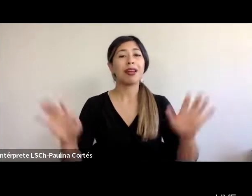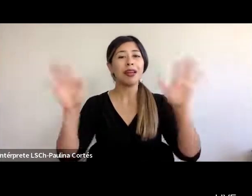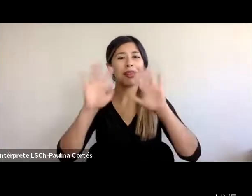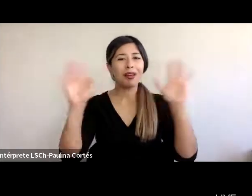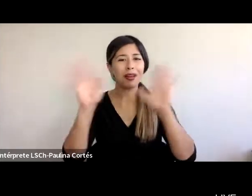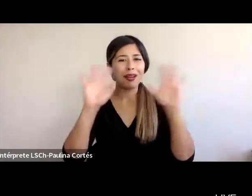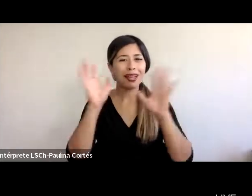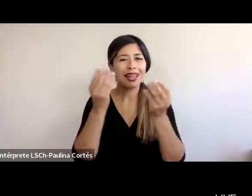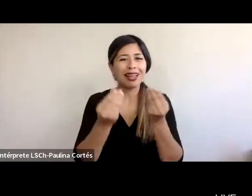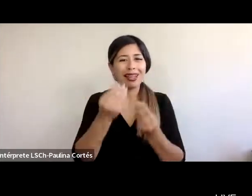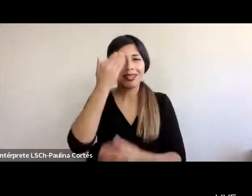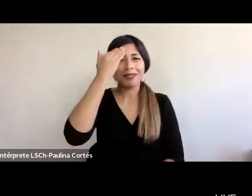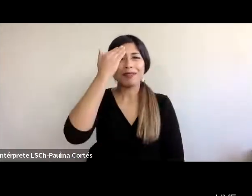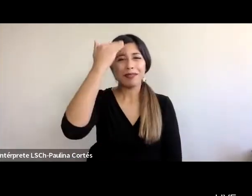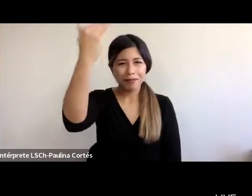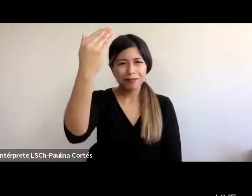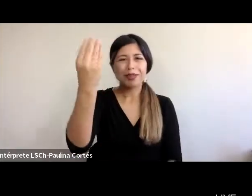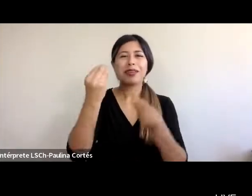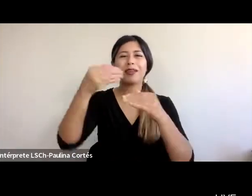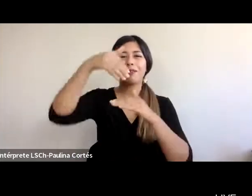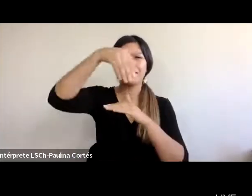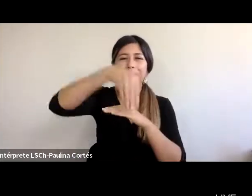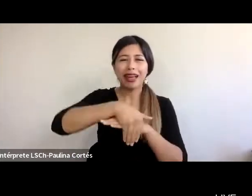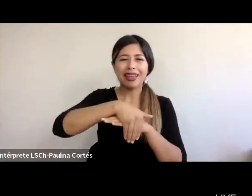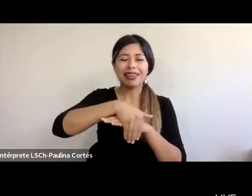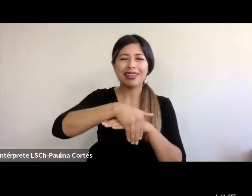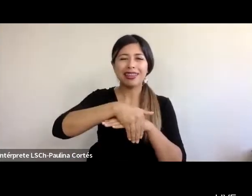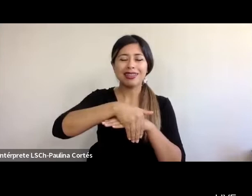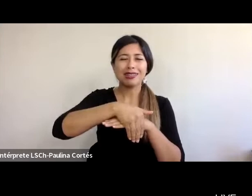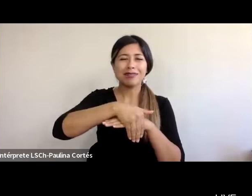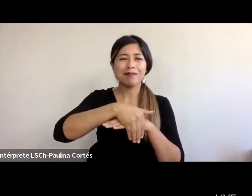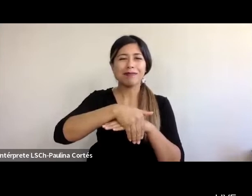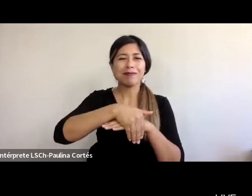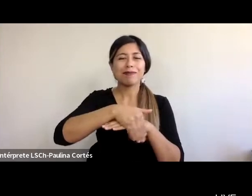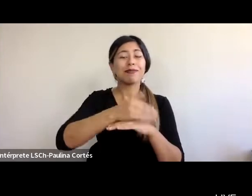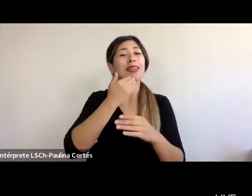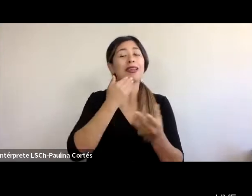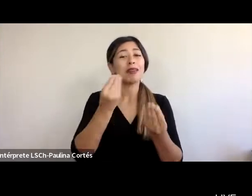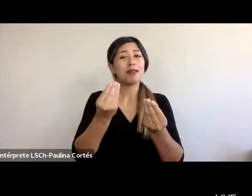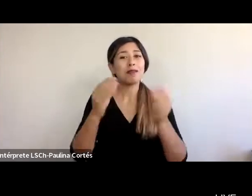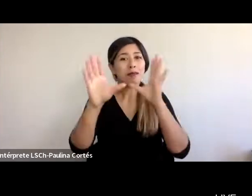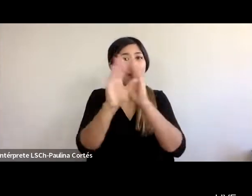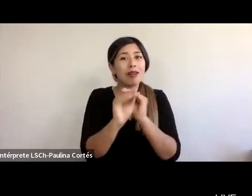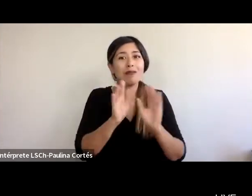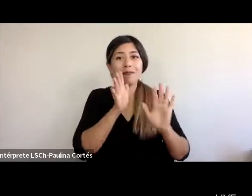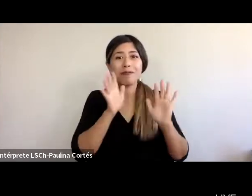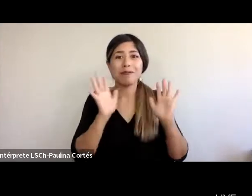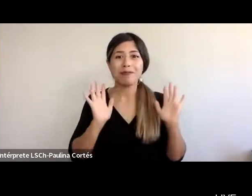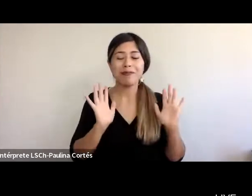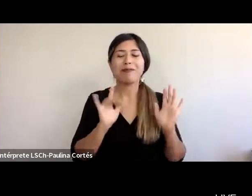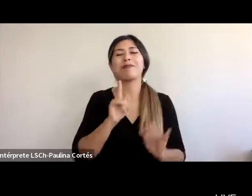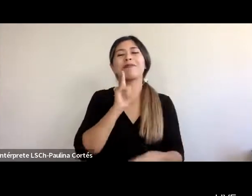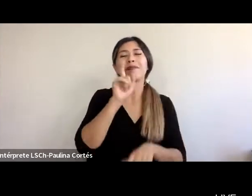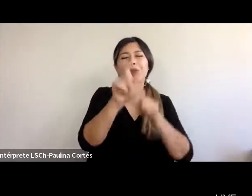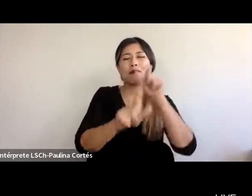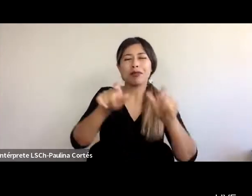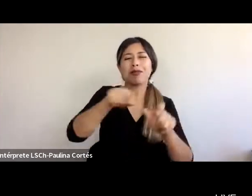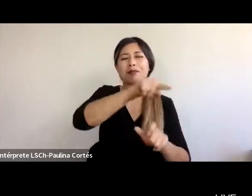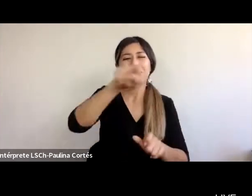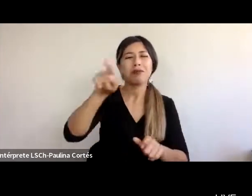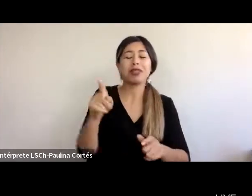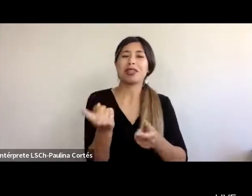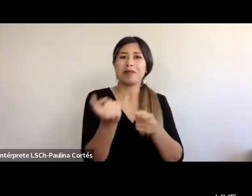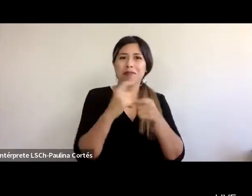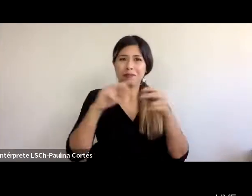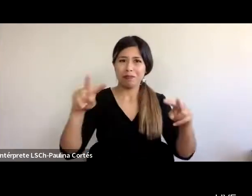Hola, buenos días, buenas tardes y buenas noches tal vez a quienes van a participar en este